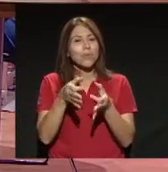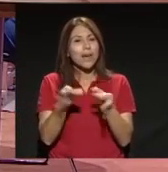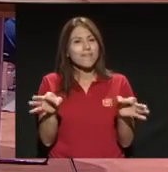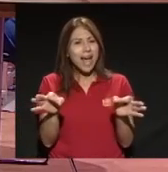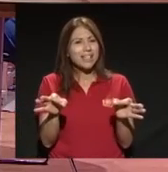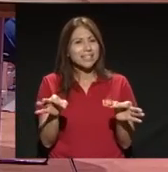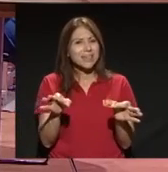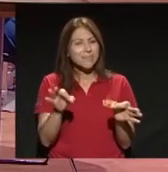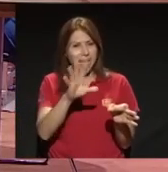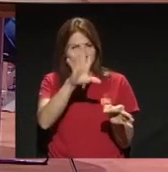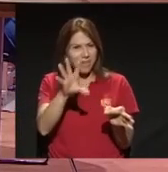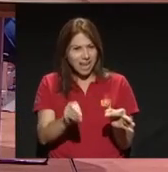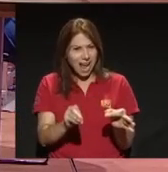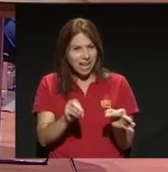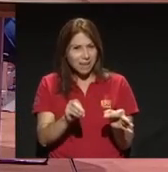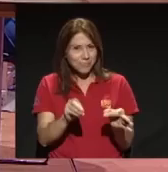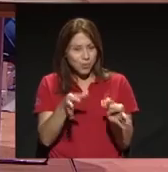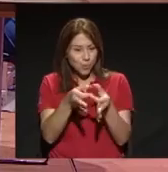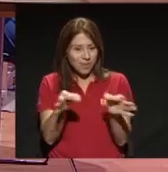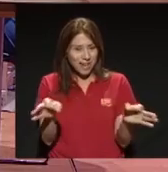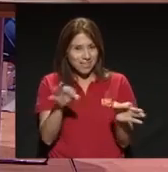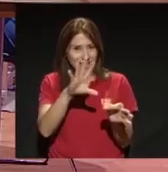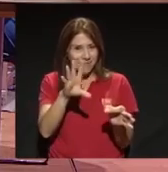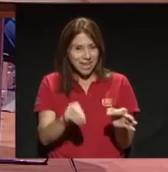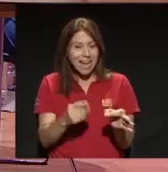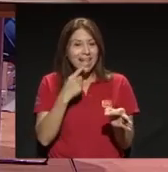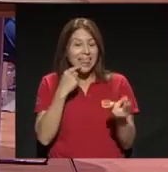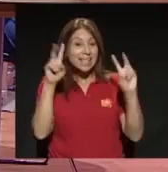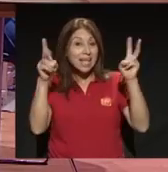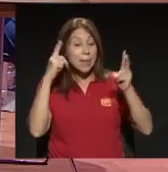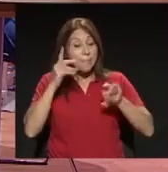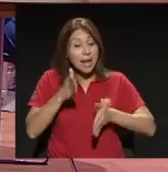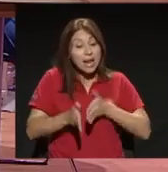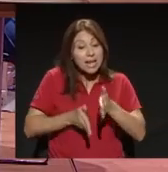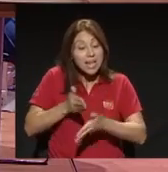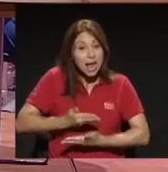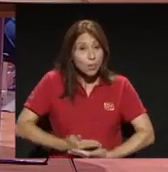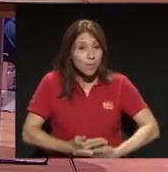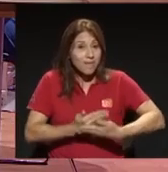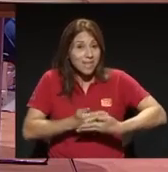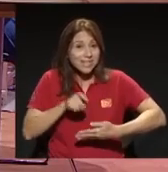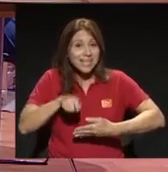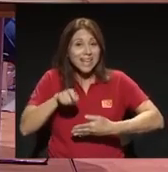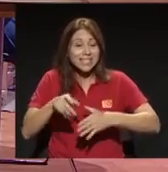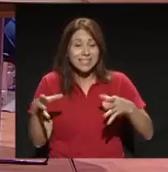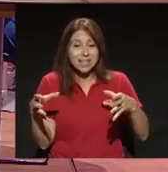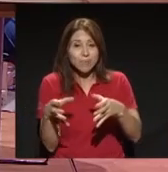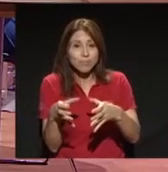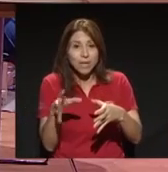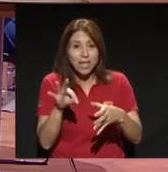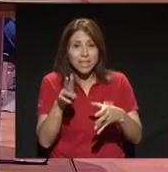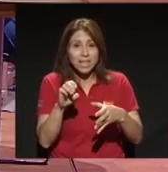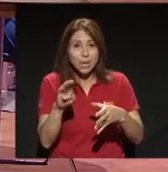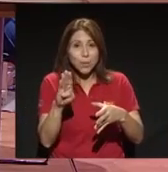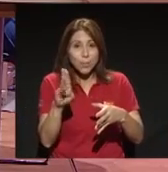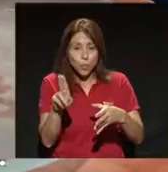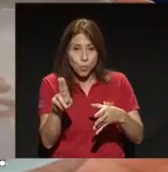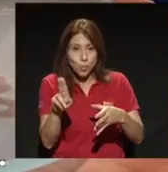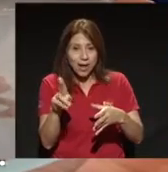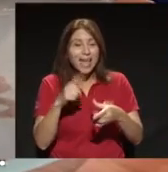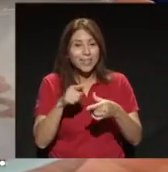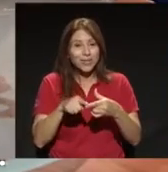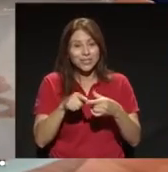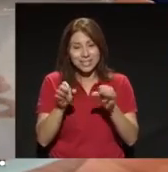aplicar a un proverbio africano que dice que para crear un bebé se necesita una tribu verdad entonces es importante